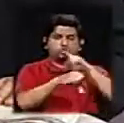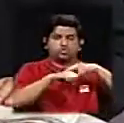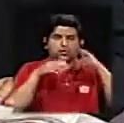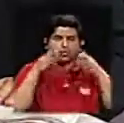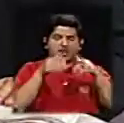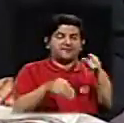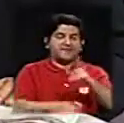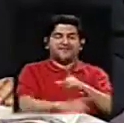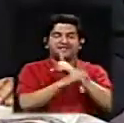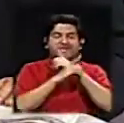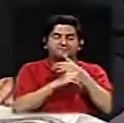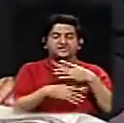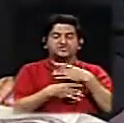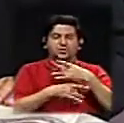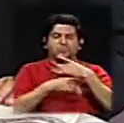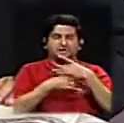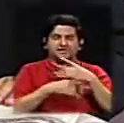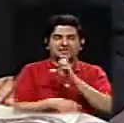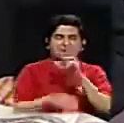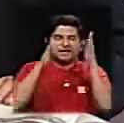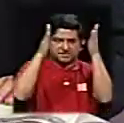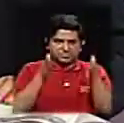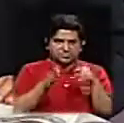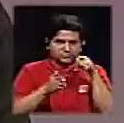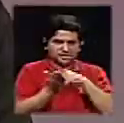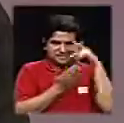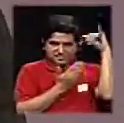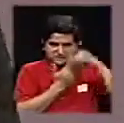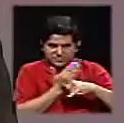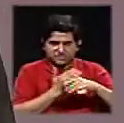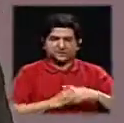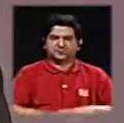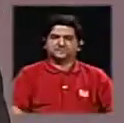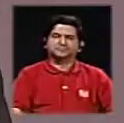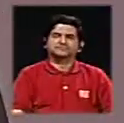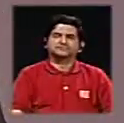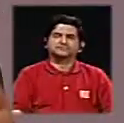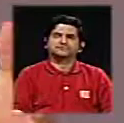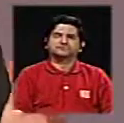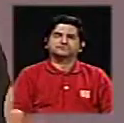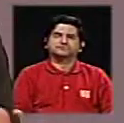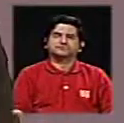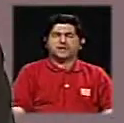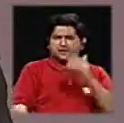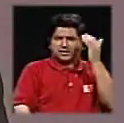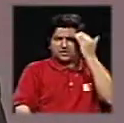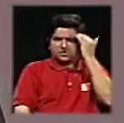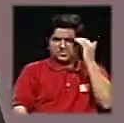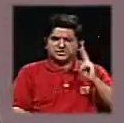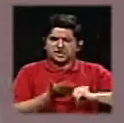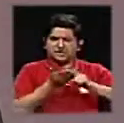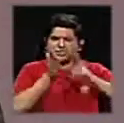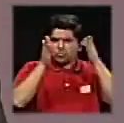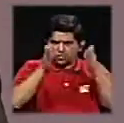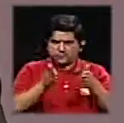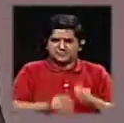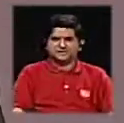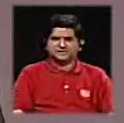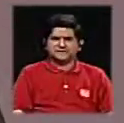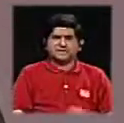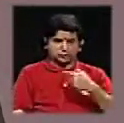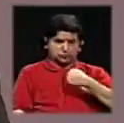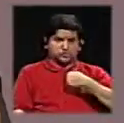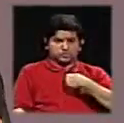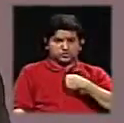es un defensor del interés costarricense en ese proyecto. Entonces, conociendo los contratistas particularmente,